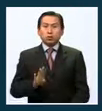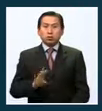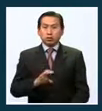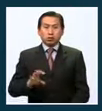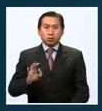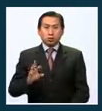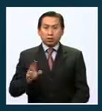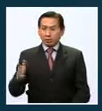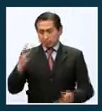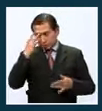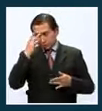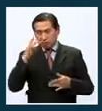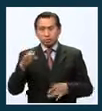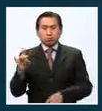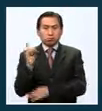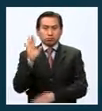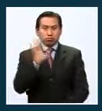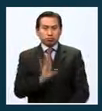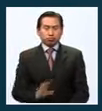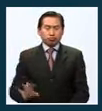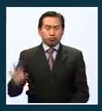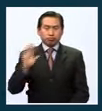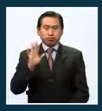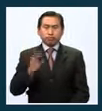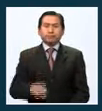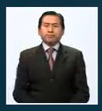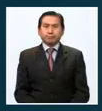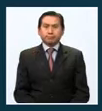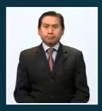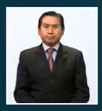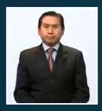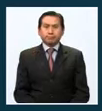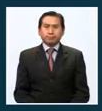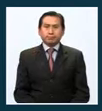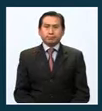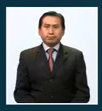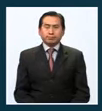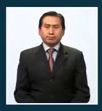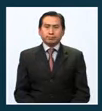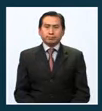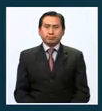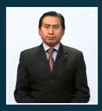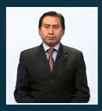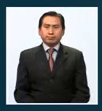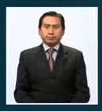25.493 personas contagiadas en todo el territorio nacional.